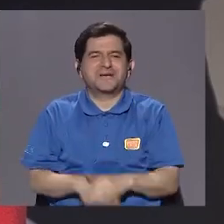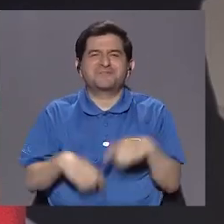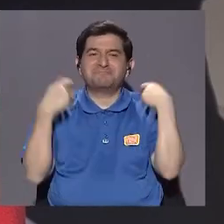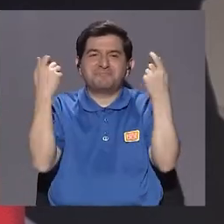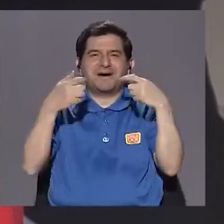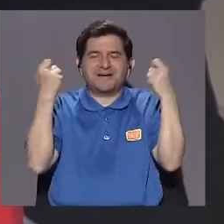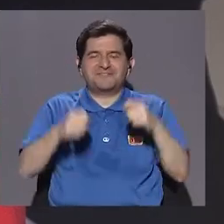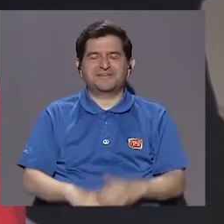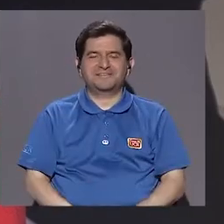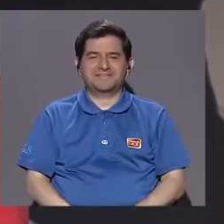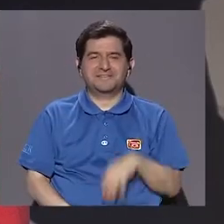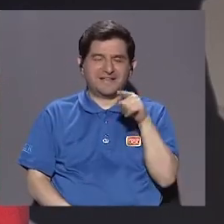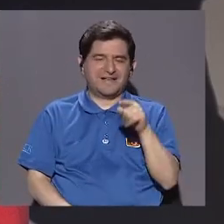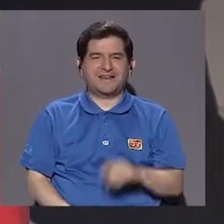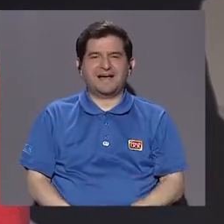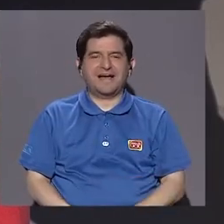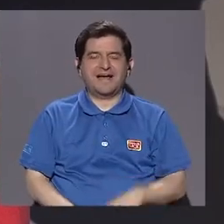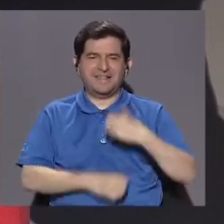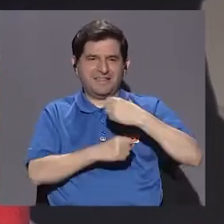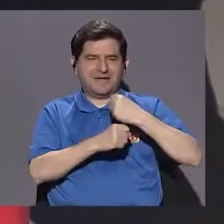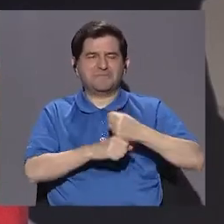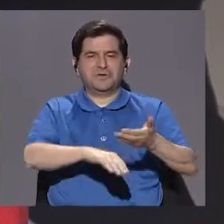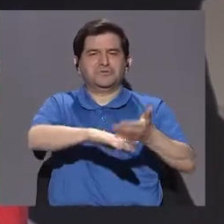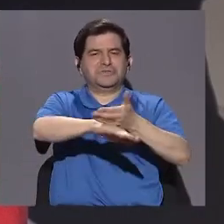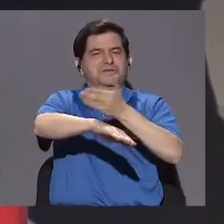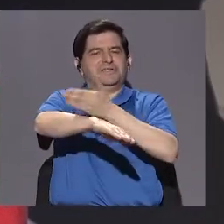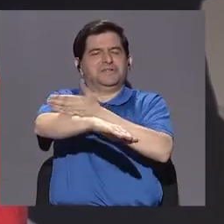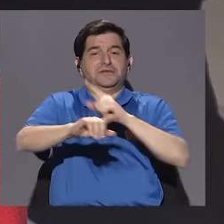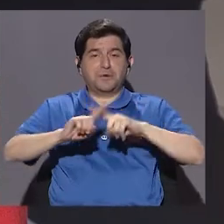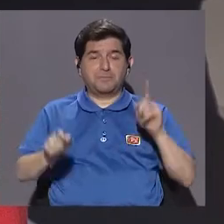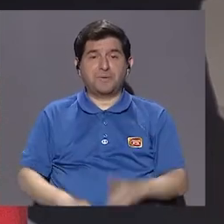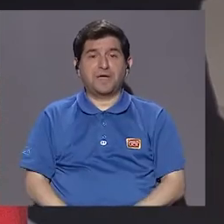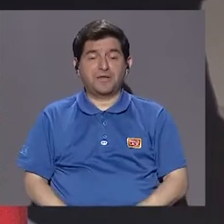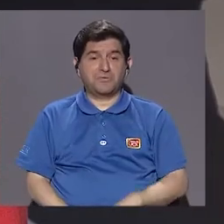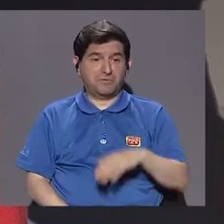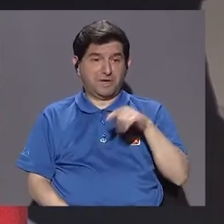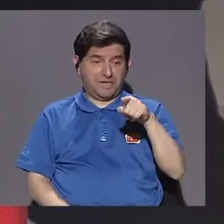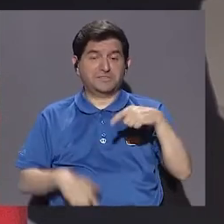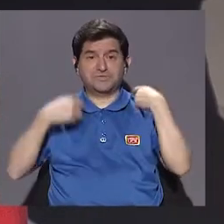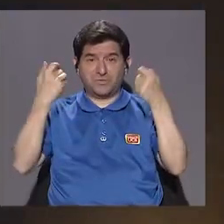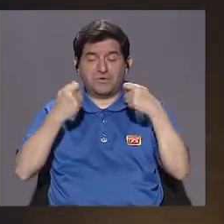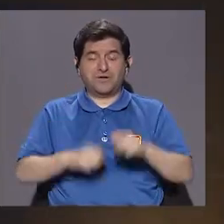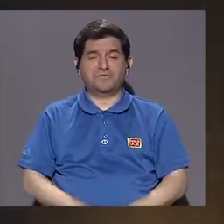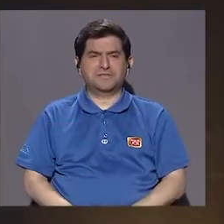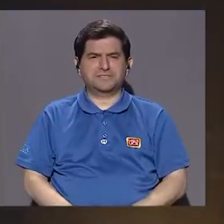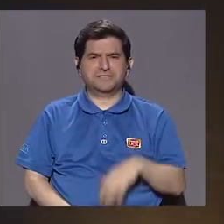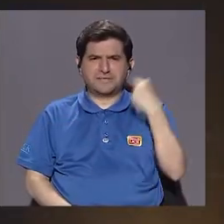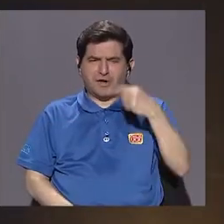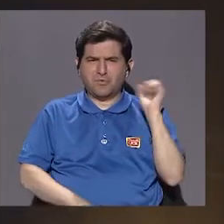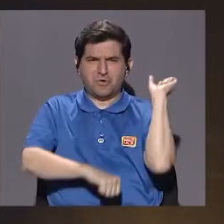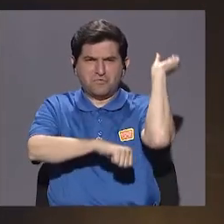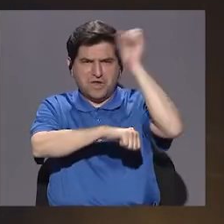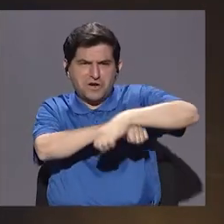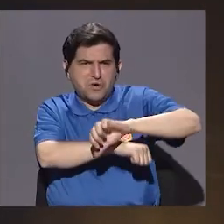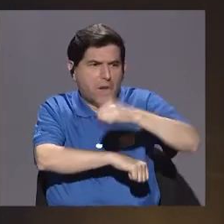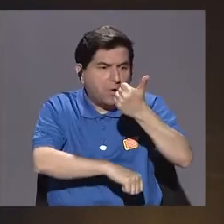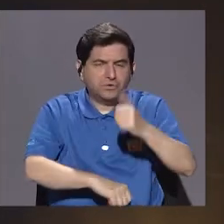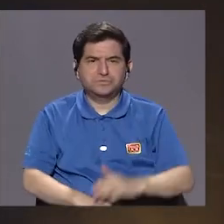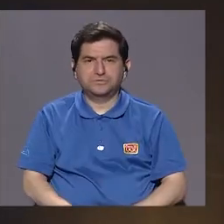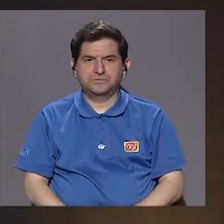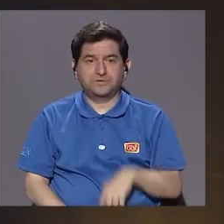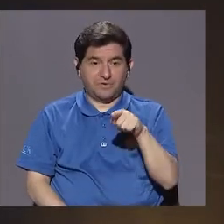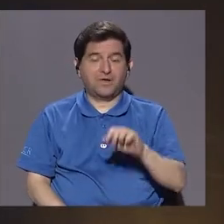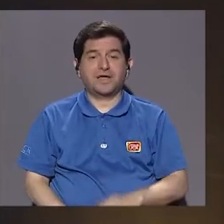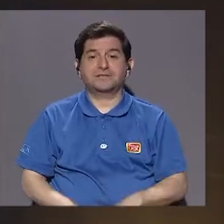el ascenso importante voy a dejar claro pero es este alud golpe de estado es festejaron con precisión claro y bueno esa es una